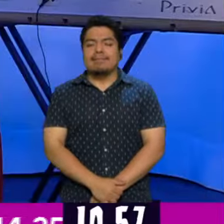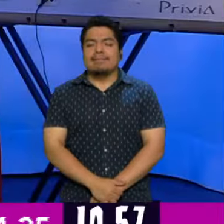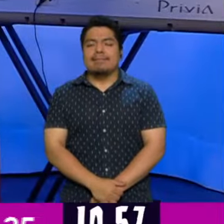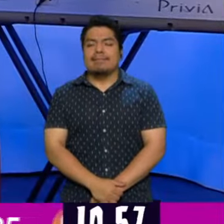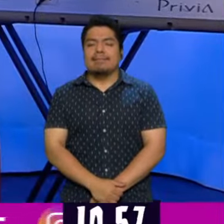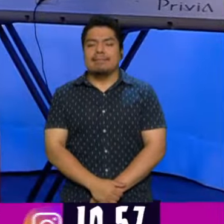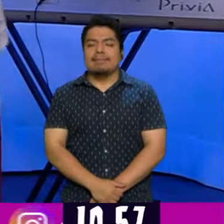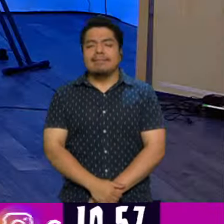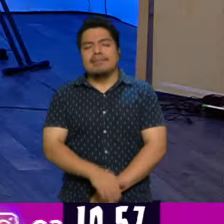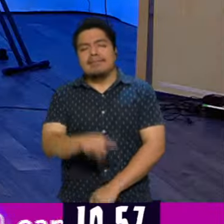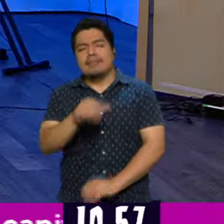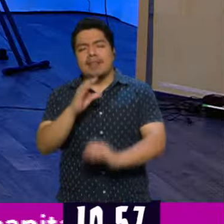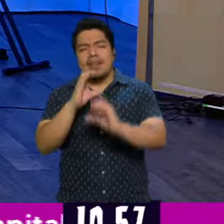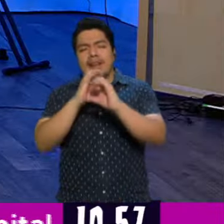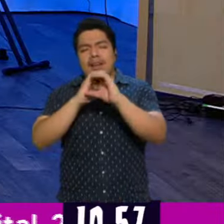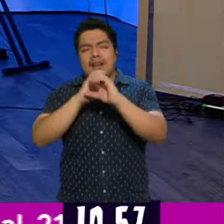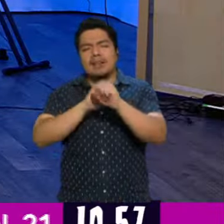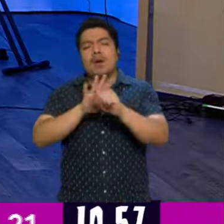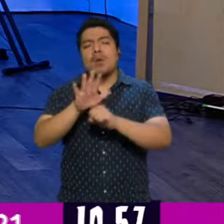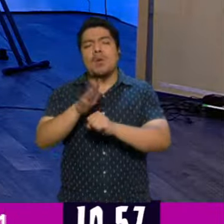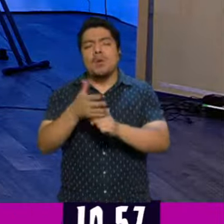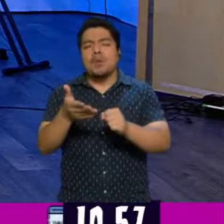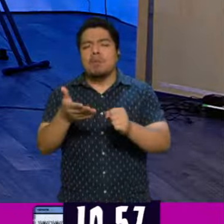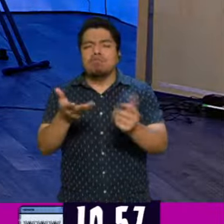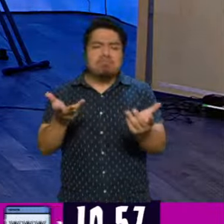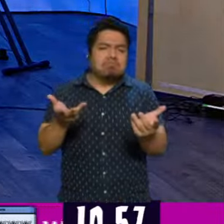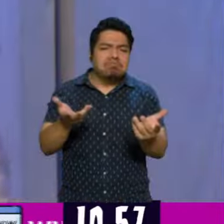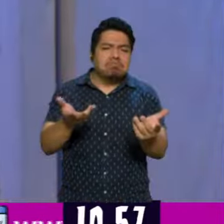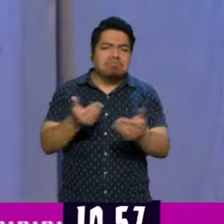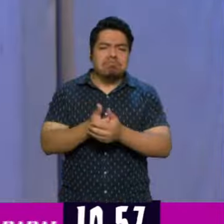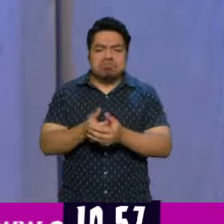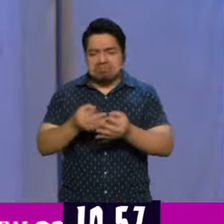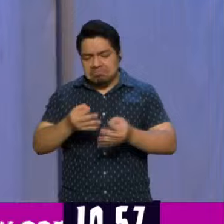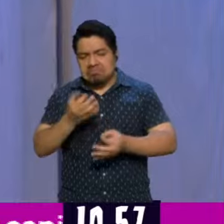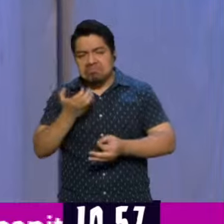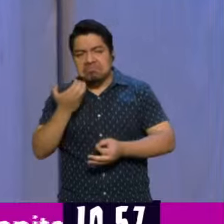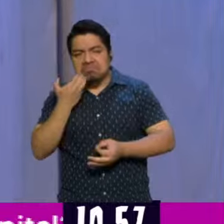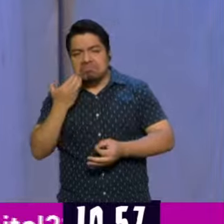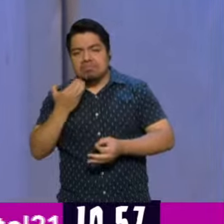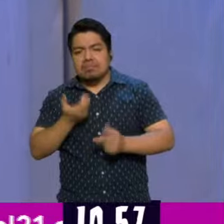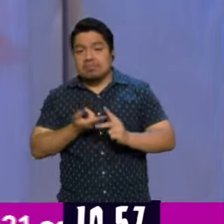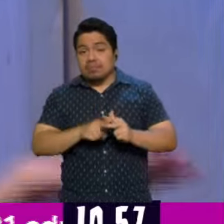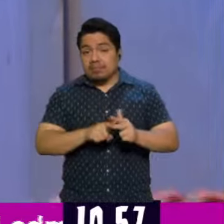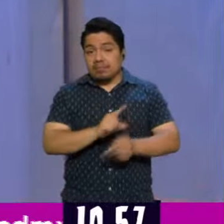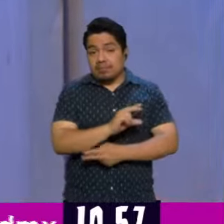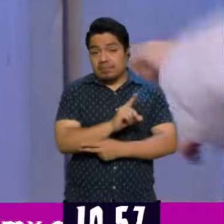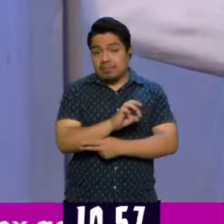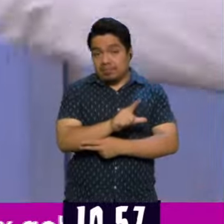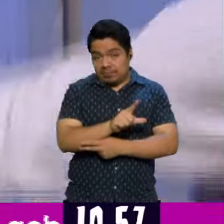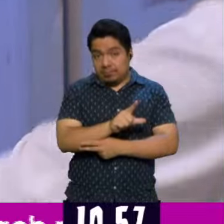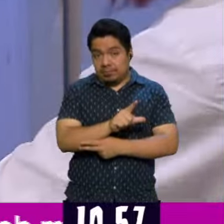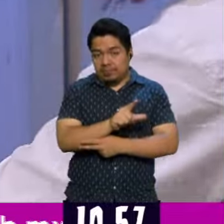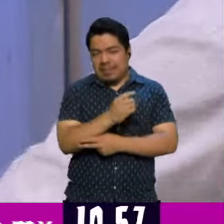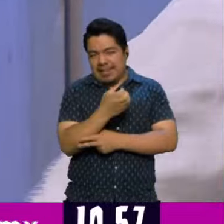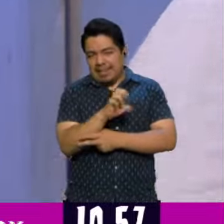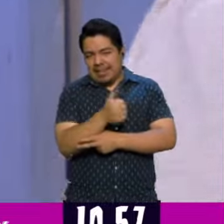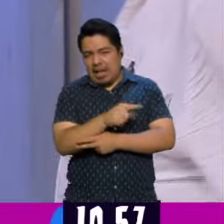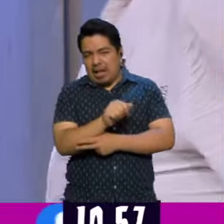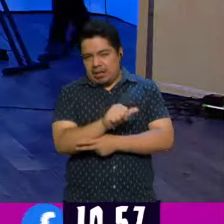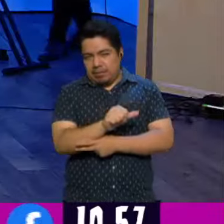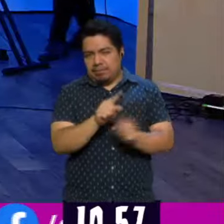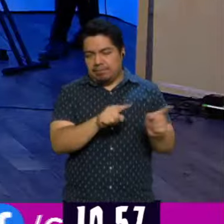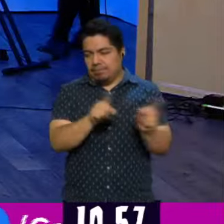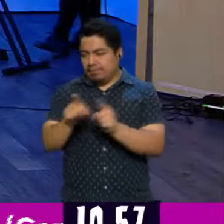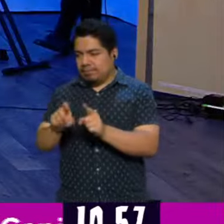eso. ¿Con qué canción nos vamos a despedir? A ver, algo a cerrar este programa. A ver, como hemos empezado con Rocío Dúrcal y esa gata ahora le toca